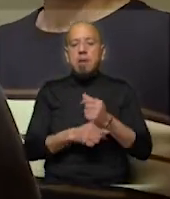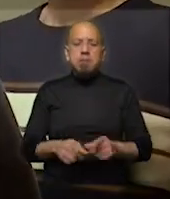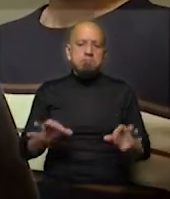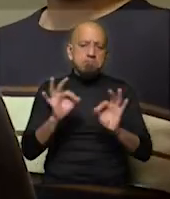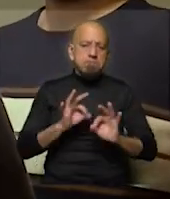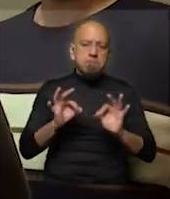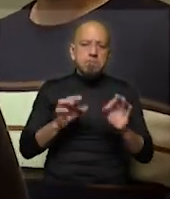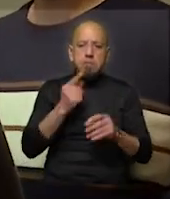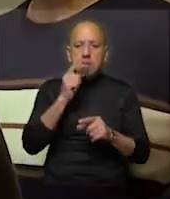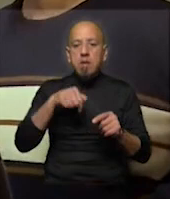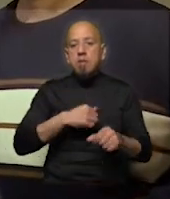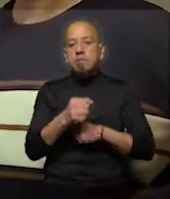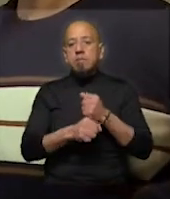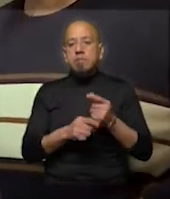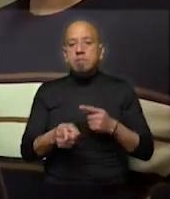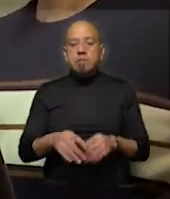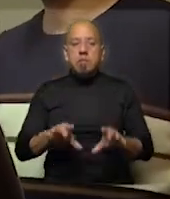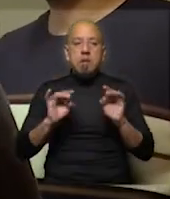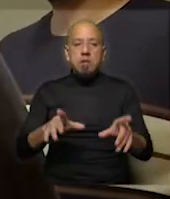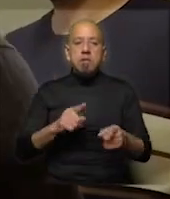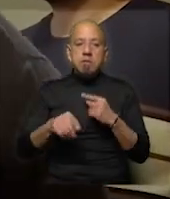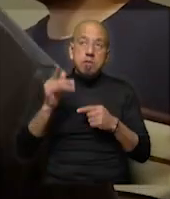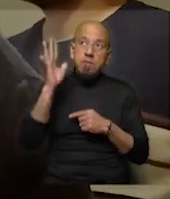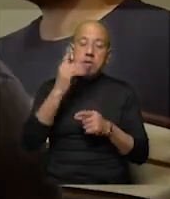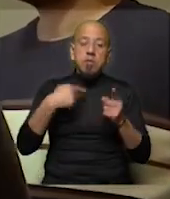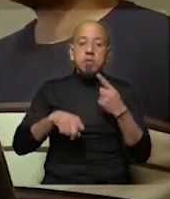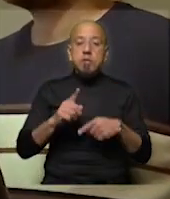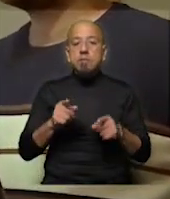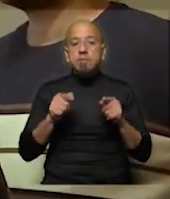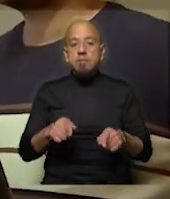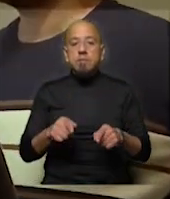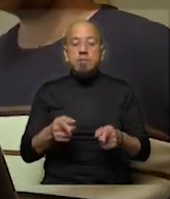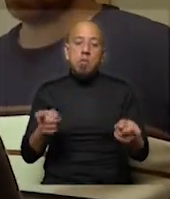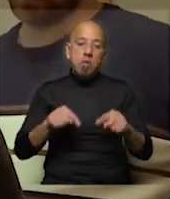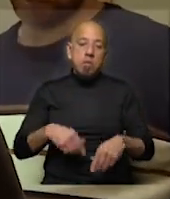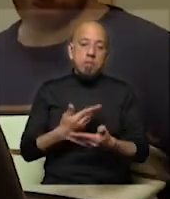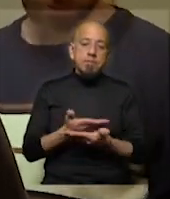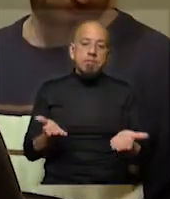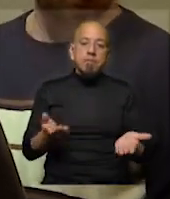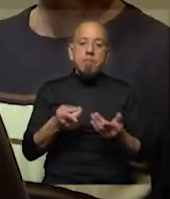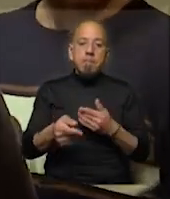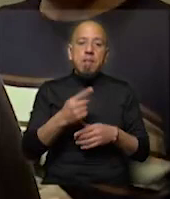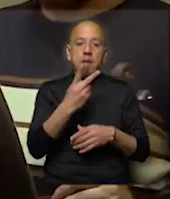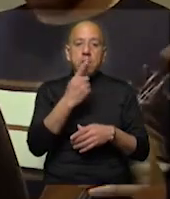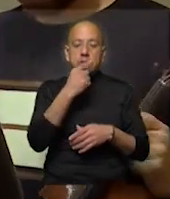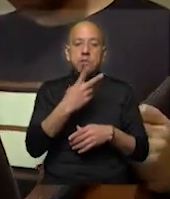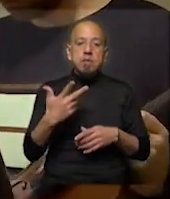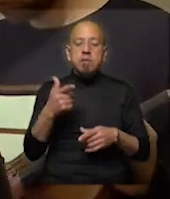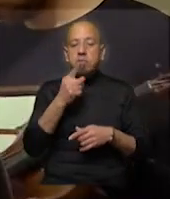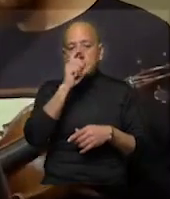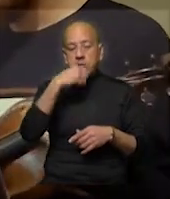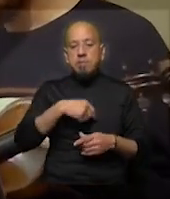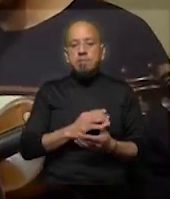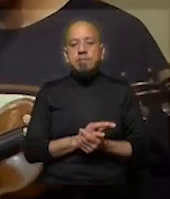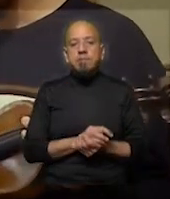y este año solo tocamos en el interior O sea que es este el estreno de este Show en 2023 en Montevideo Y